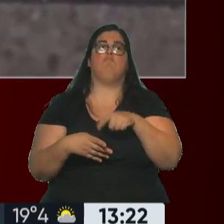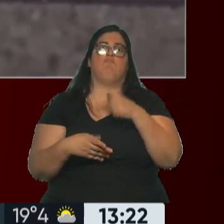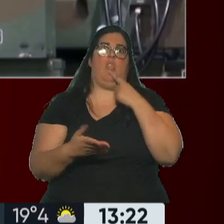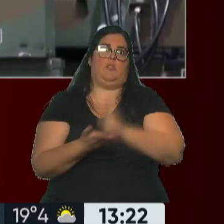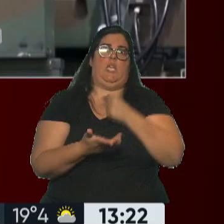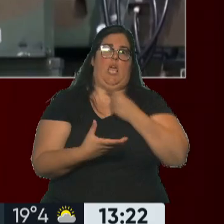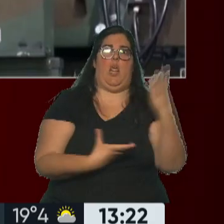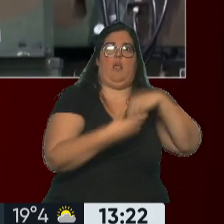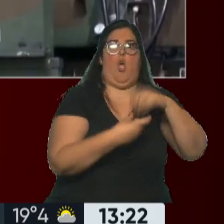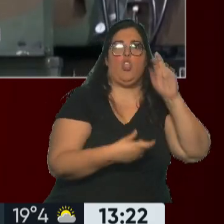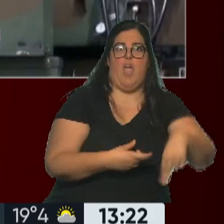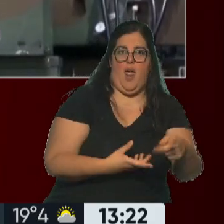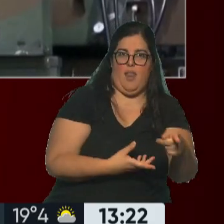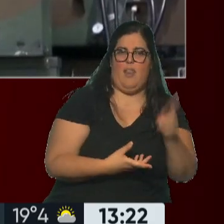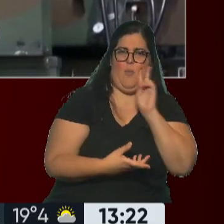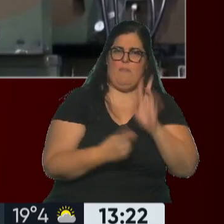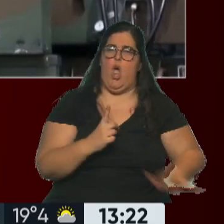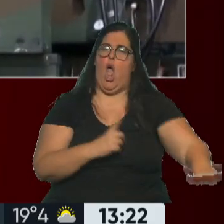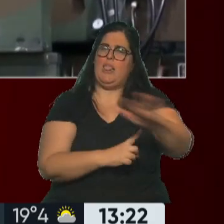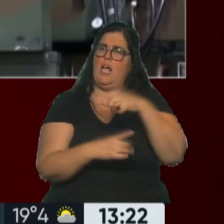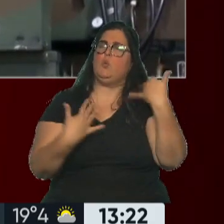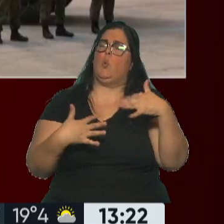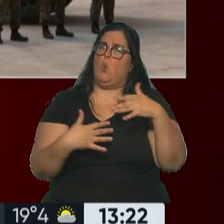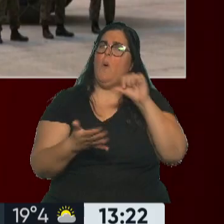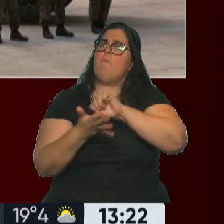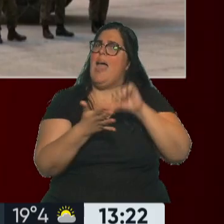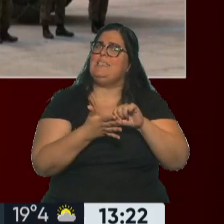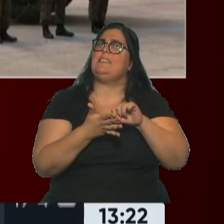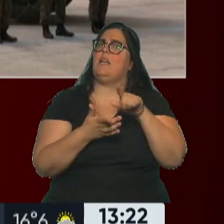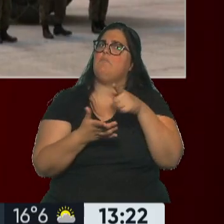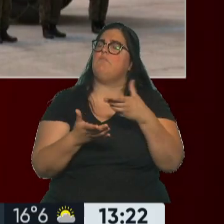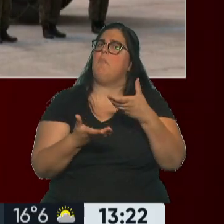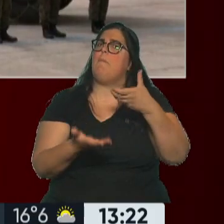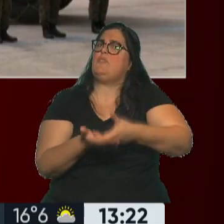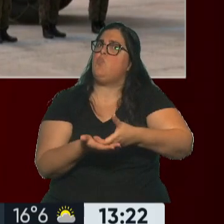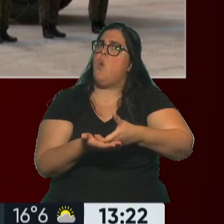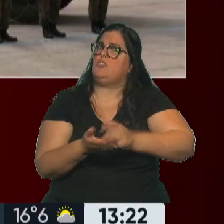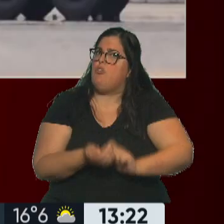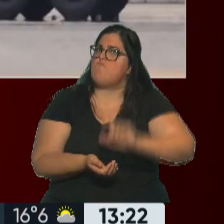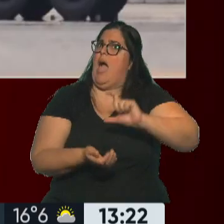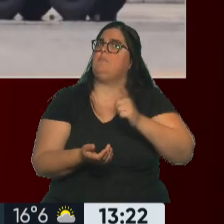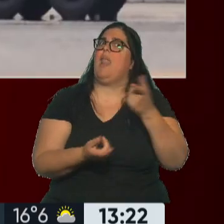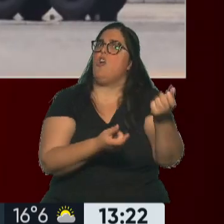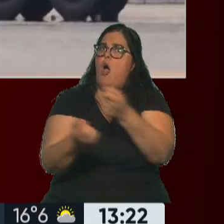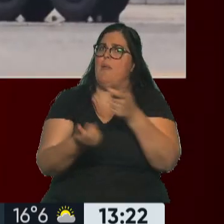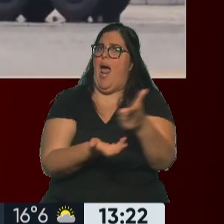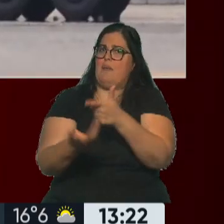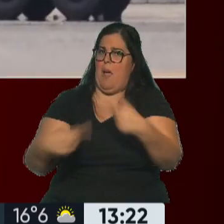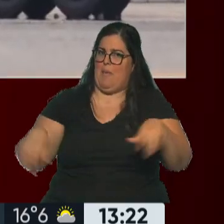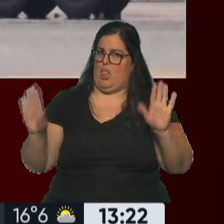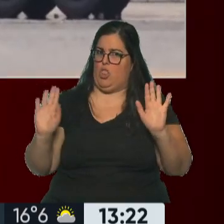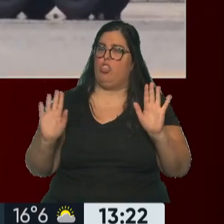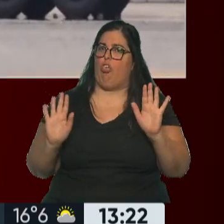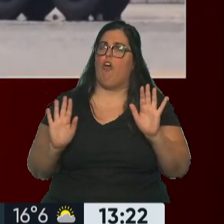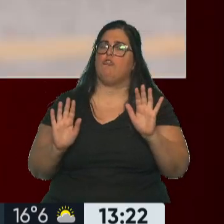se da en un contexto en el que estamos viendo cómo los países aumentan sus presupuestos para adquirir más armamentos, ¿no? Es un país,